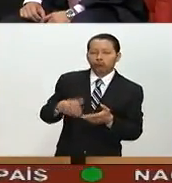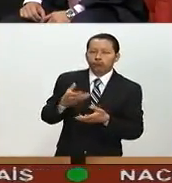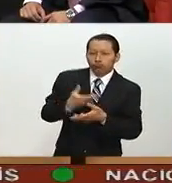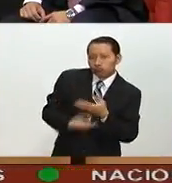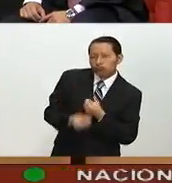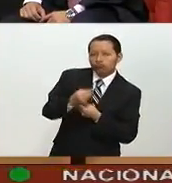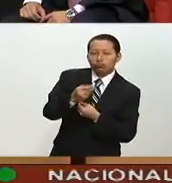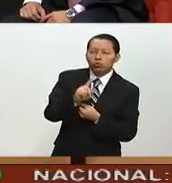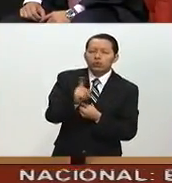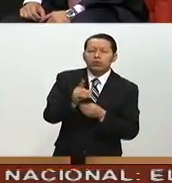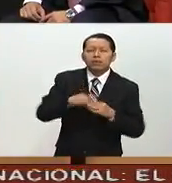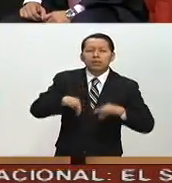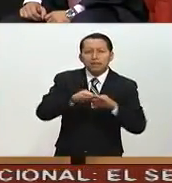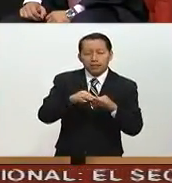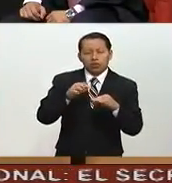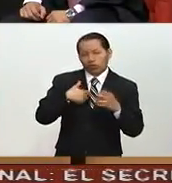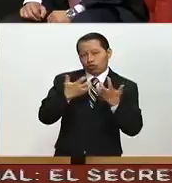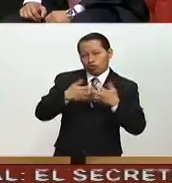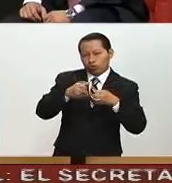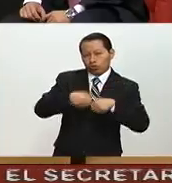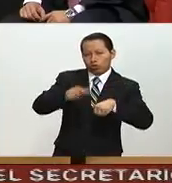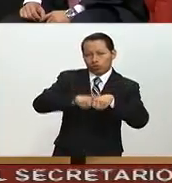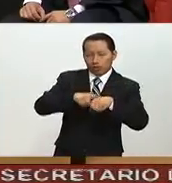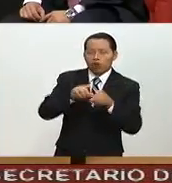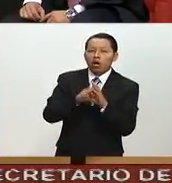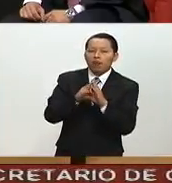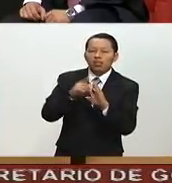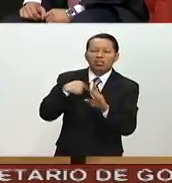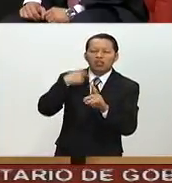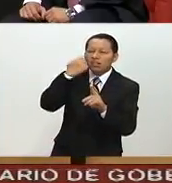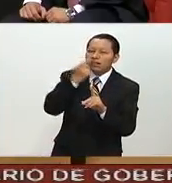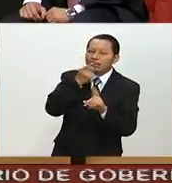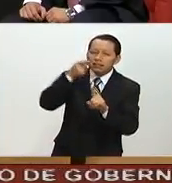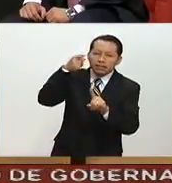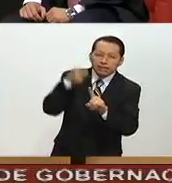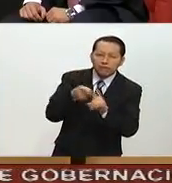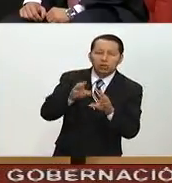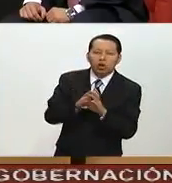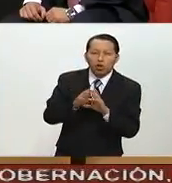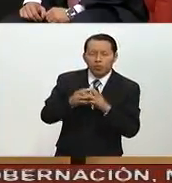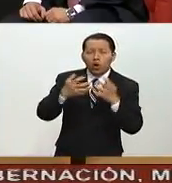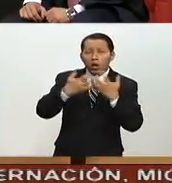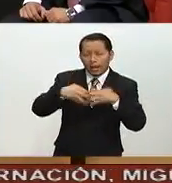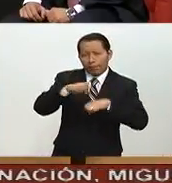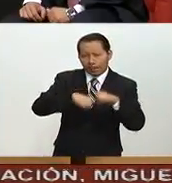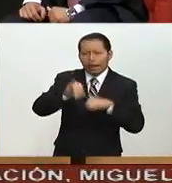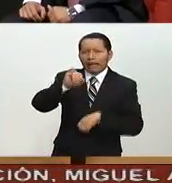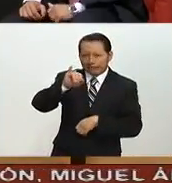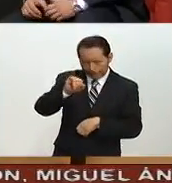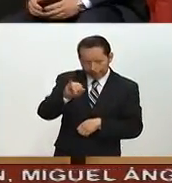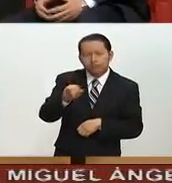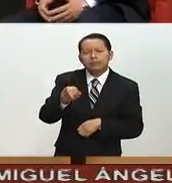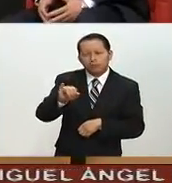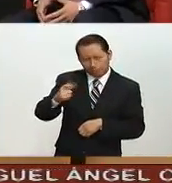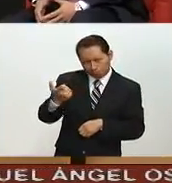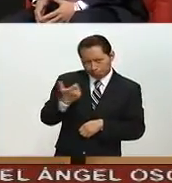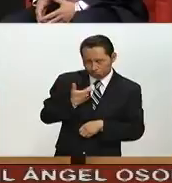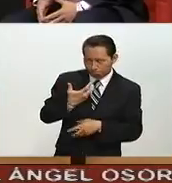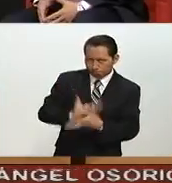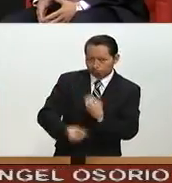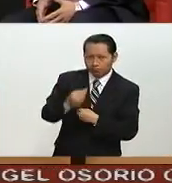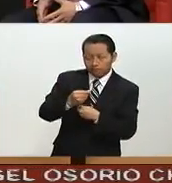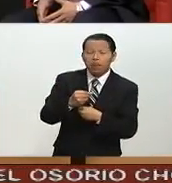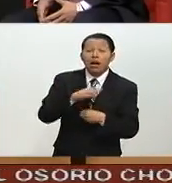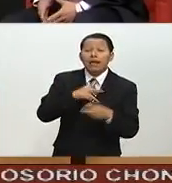que el emprendimiento social, como yo lo defino de manera creo que más fácil de entender, son empresas con fines de lucro que utilizan las herramientas de los